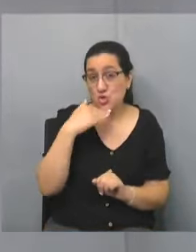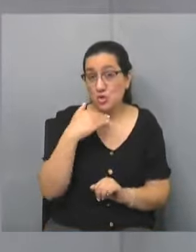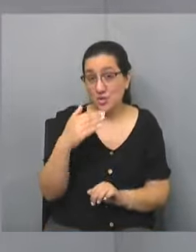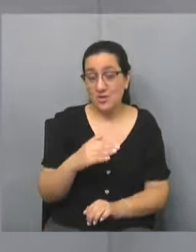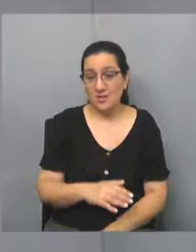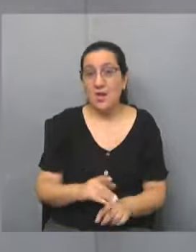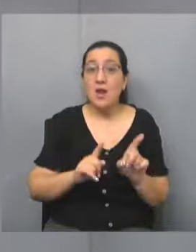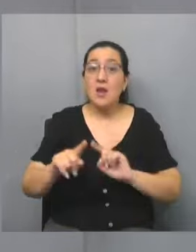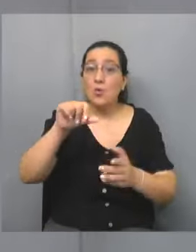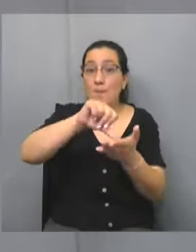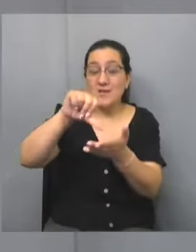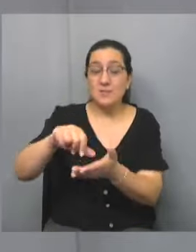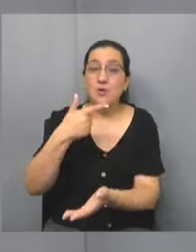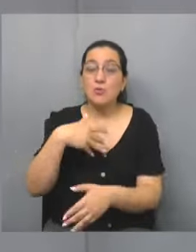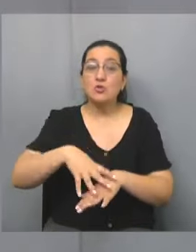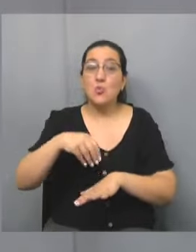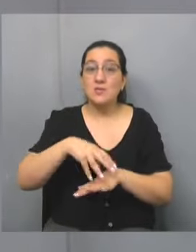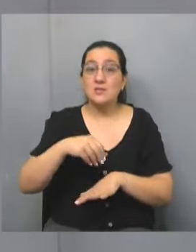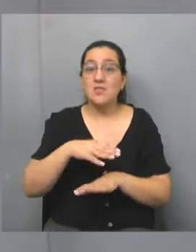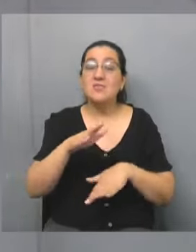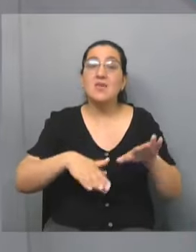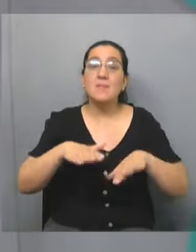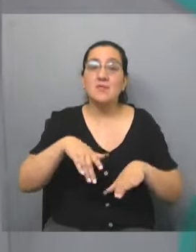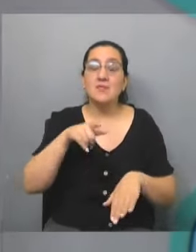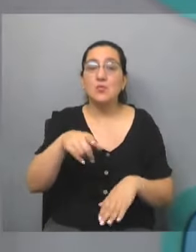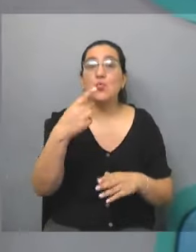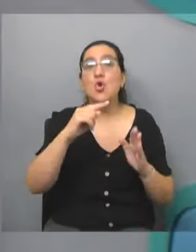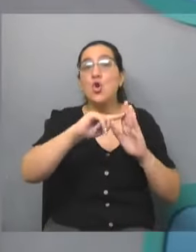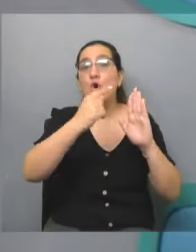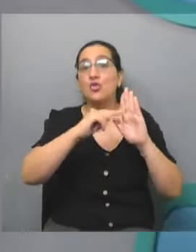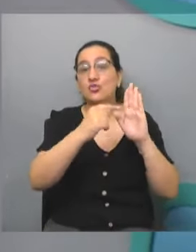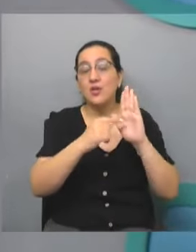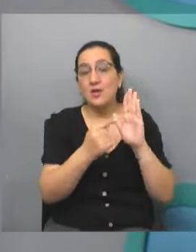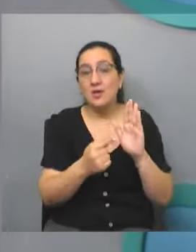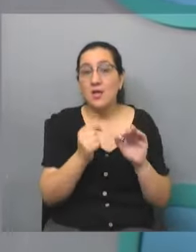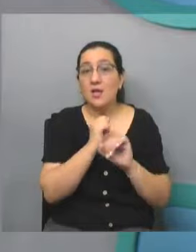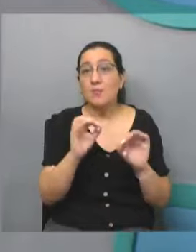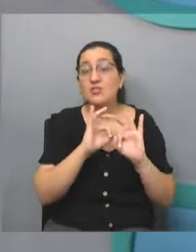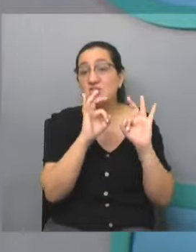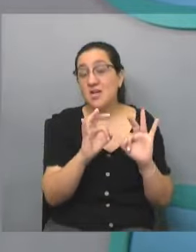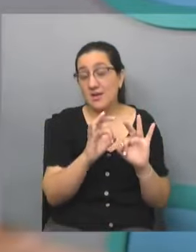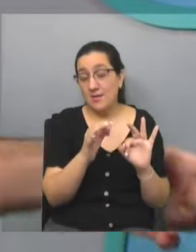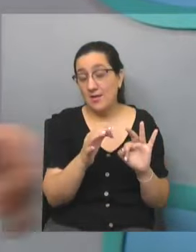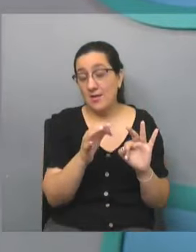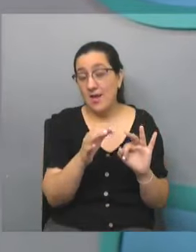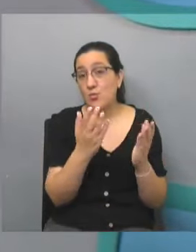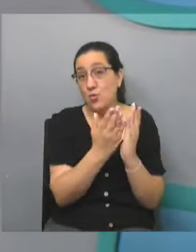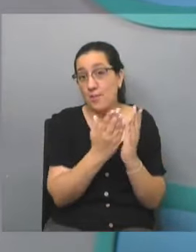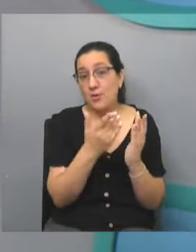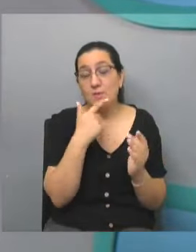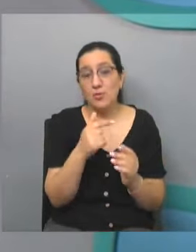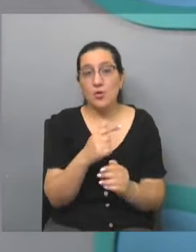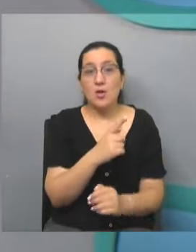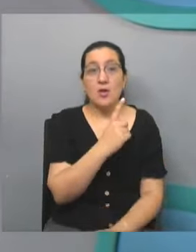En algunos países, como por ejemplo en Suecia, depende tu nota de tus escolaridades que puedes llegar a hacer. Es decir, si tienes entre el